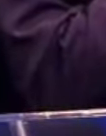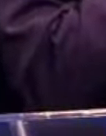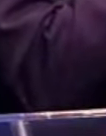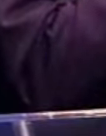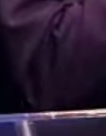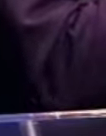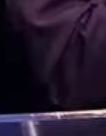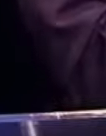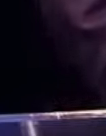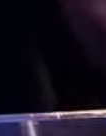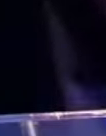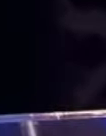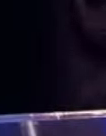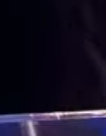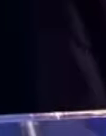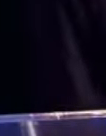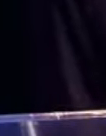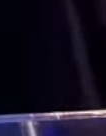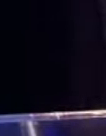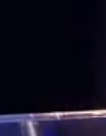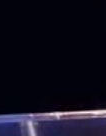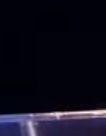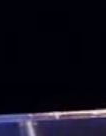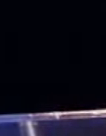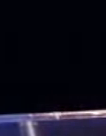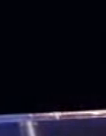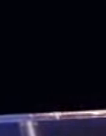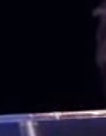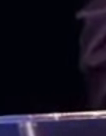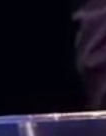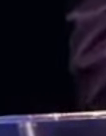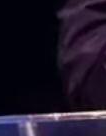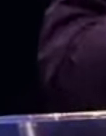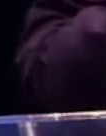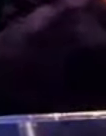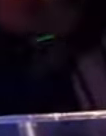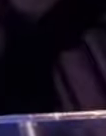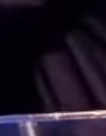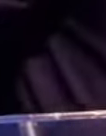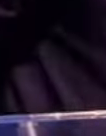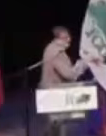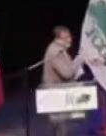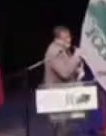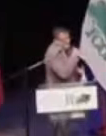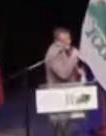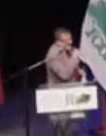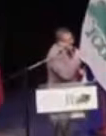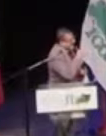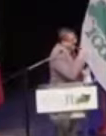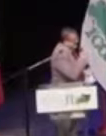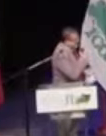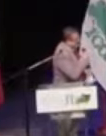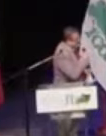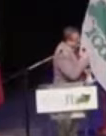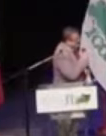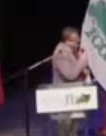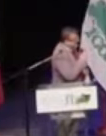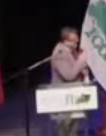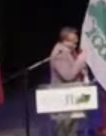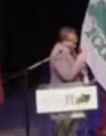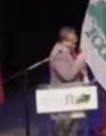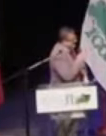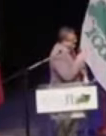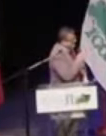todos por estar acá por venir y muchas gracias También Muchísimas gracias muchas